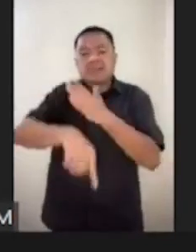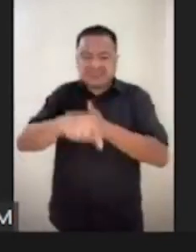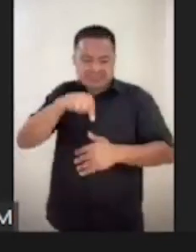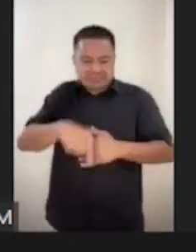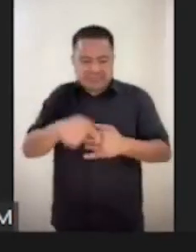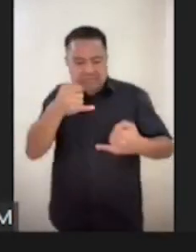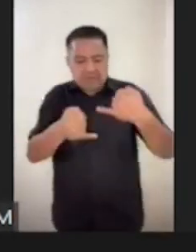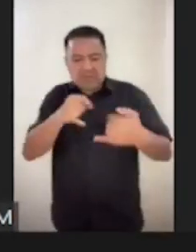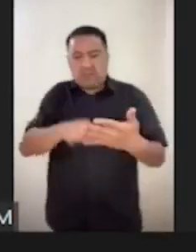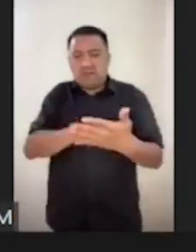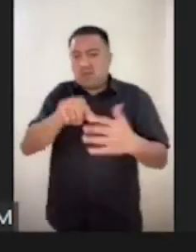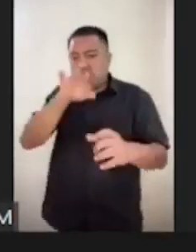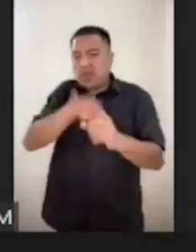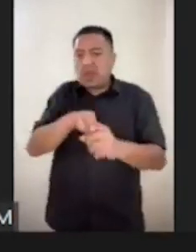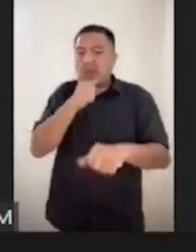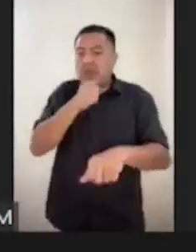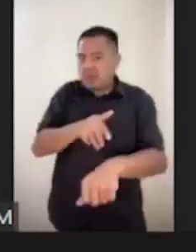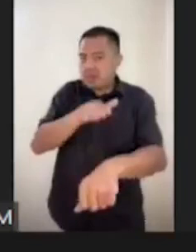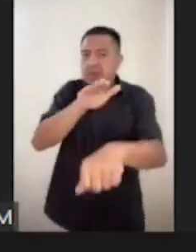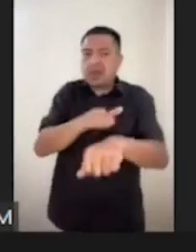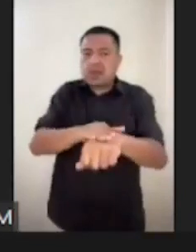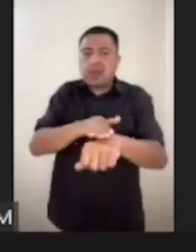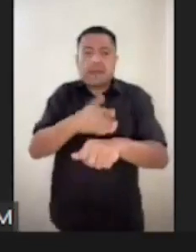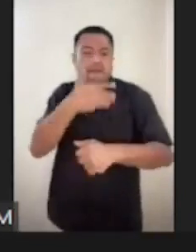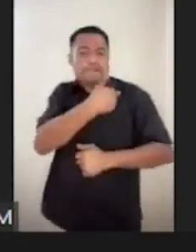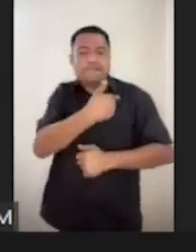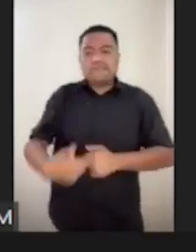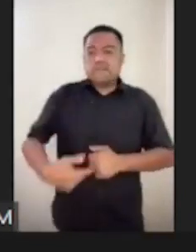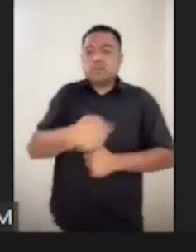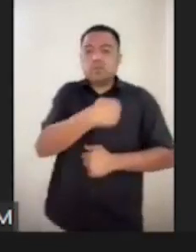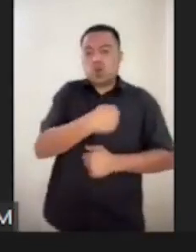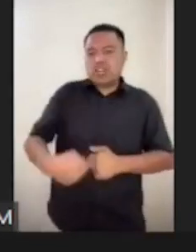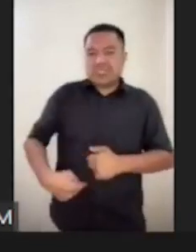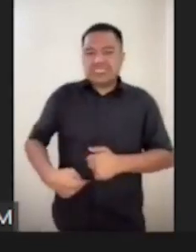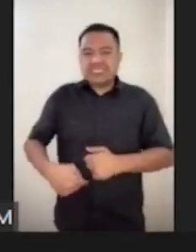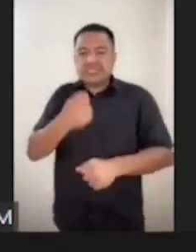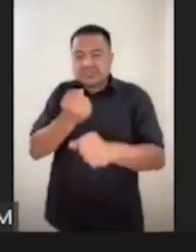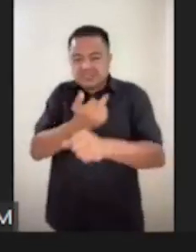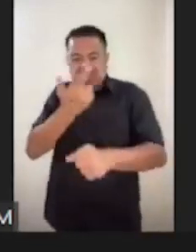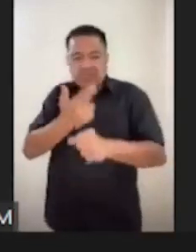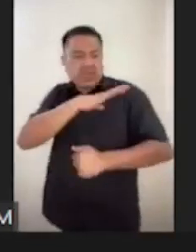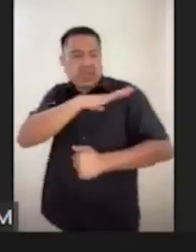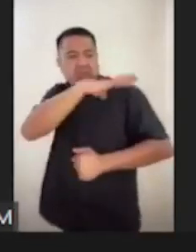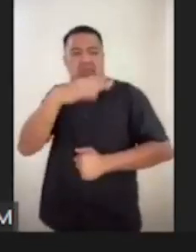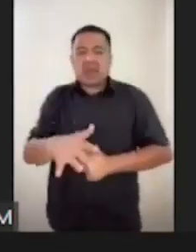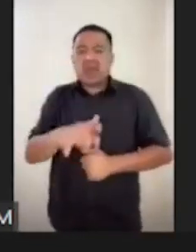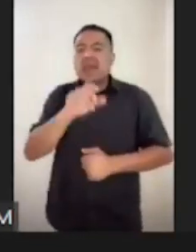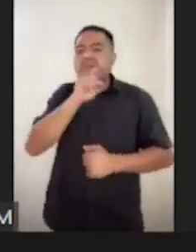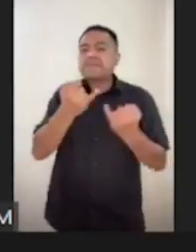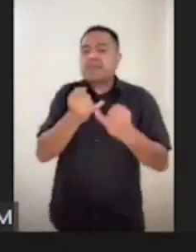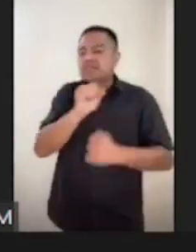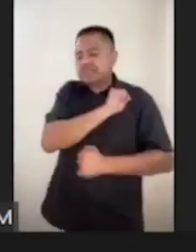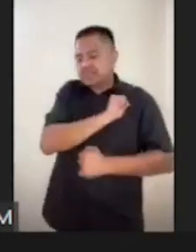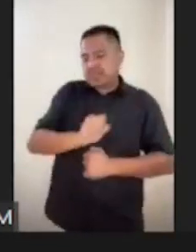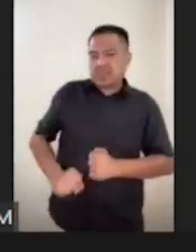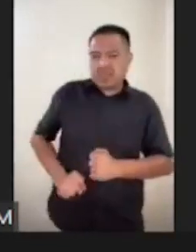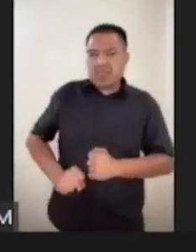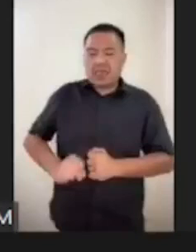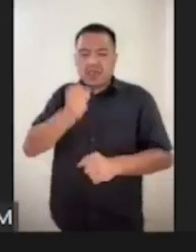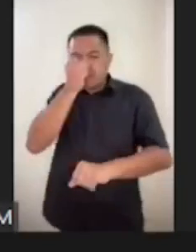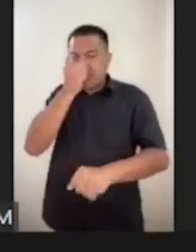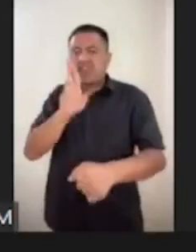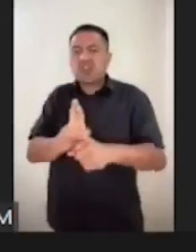Electoral. De lo informado, se tiene que el presidente municipal, la secretaria general, la síndica procuradora, el director de